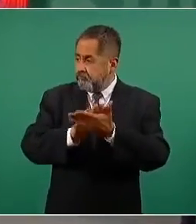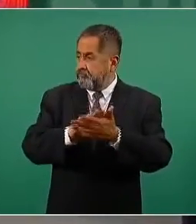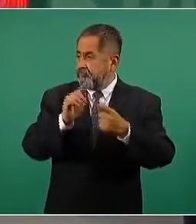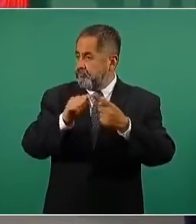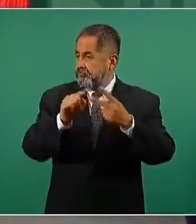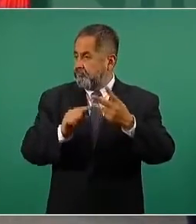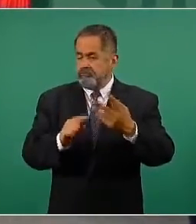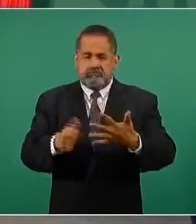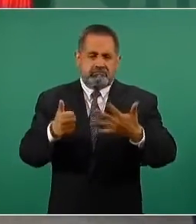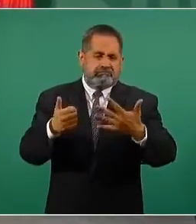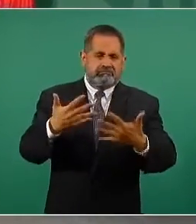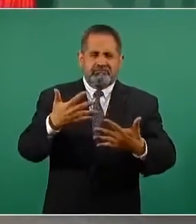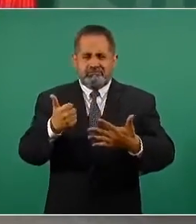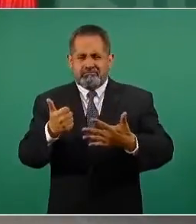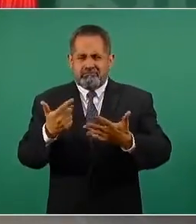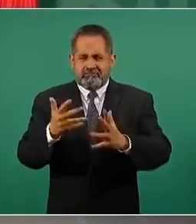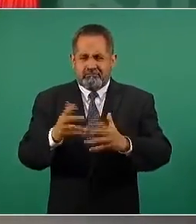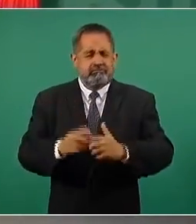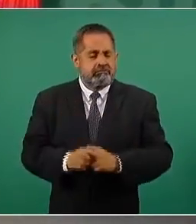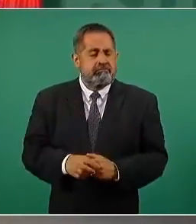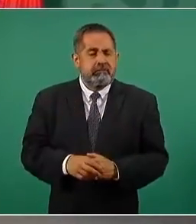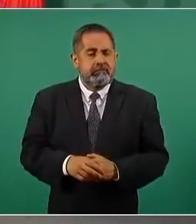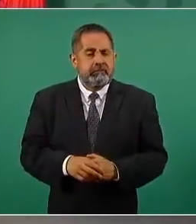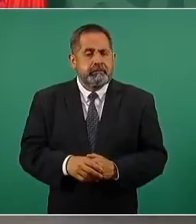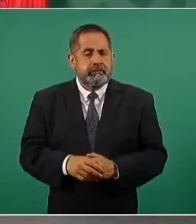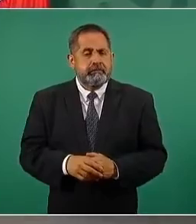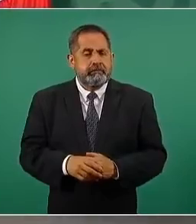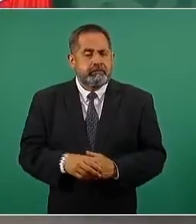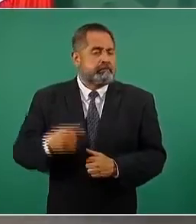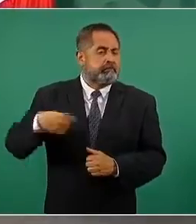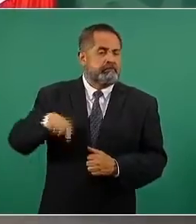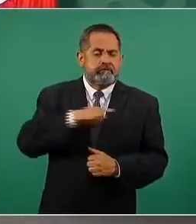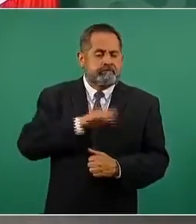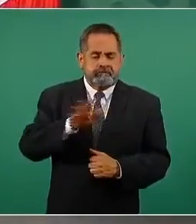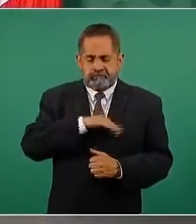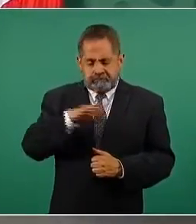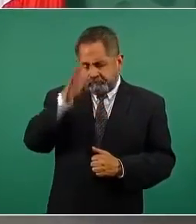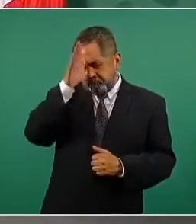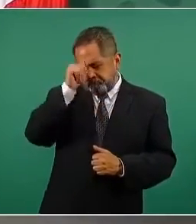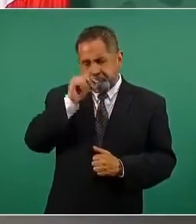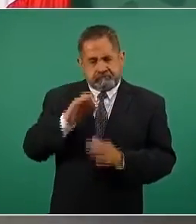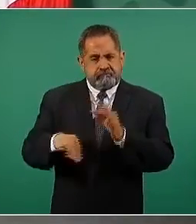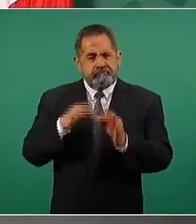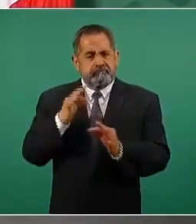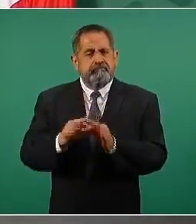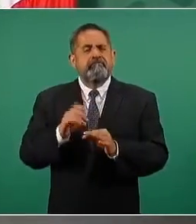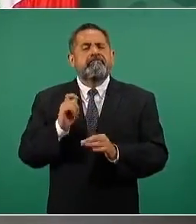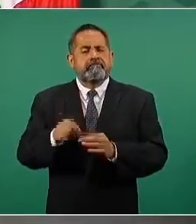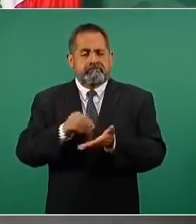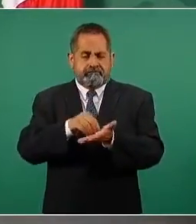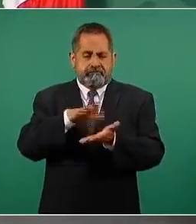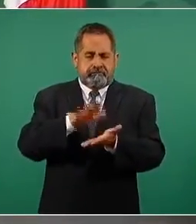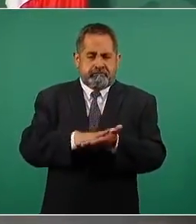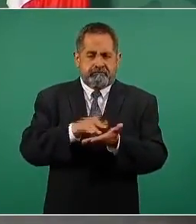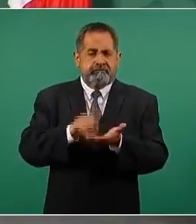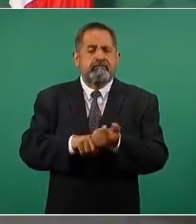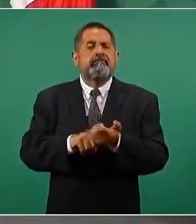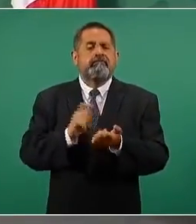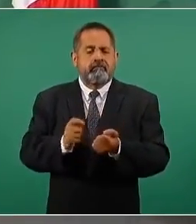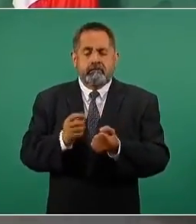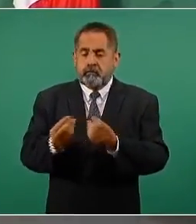conjunta. Se acordó una nueva